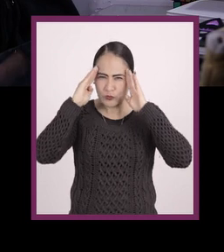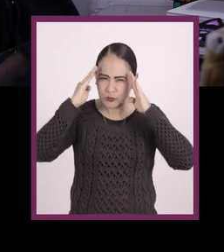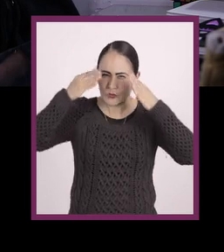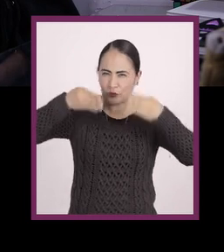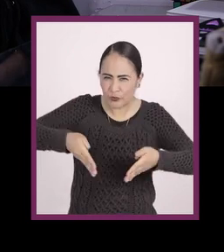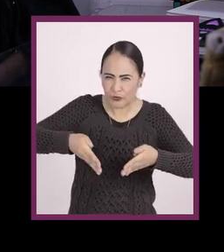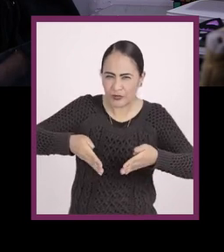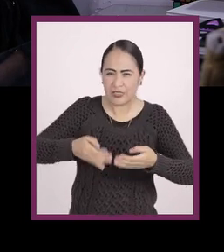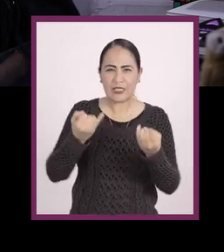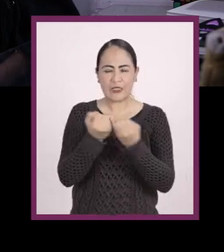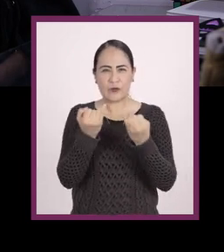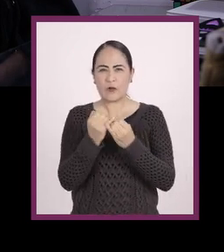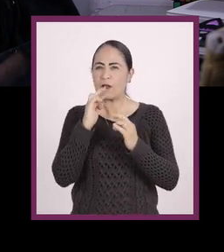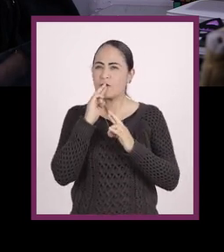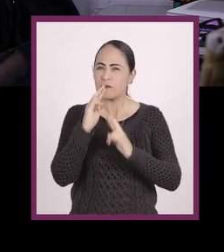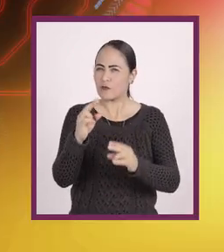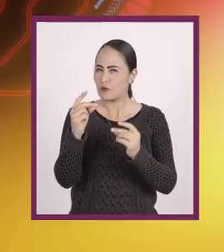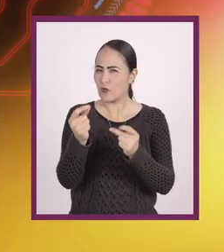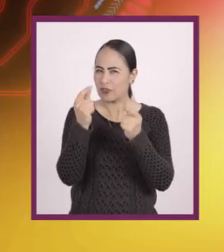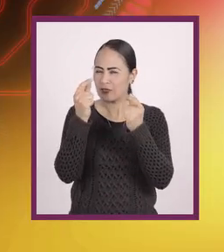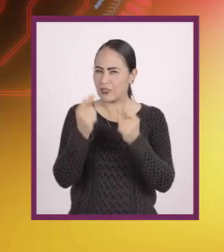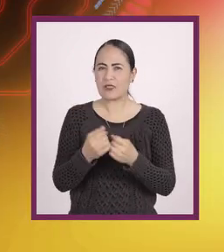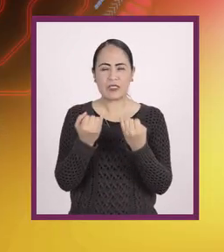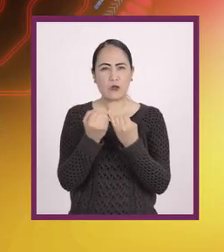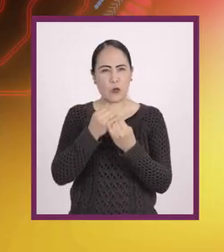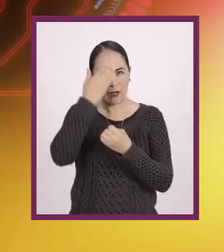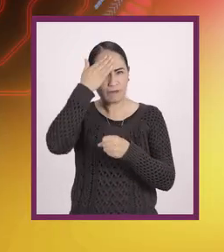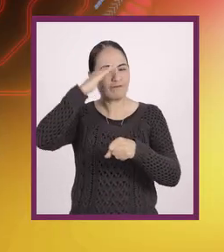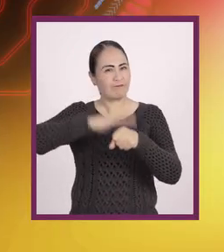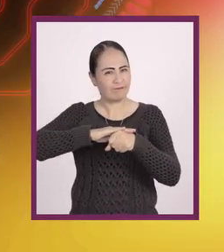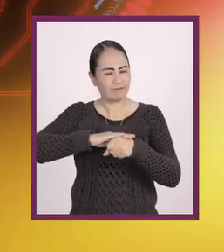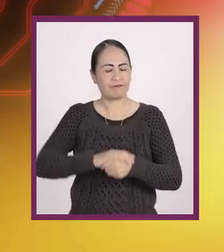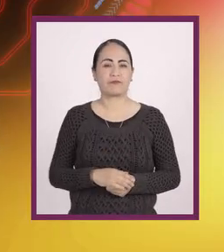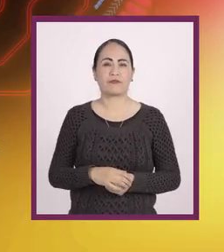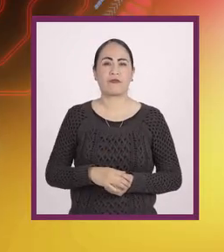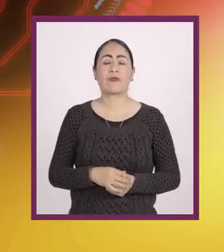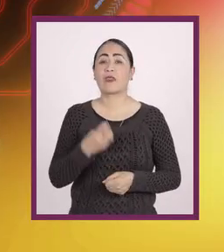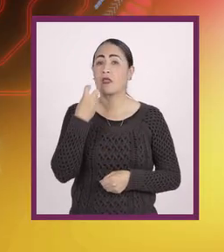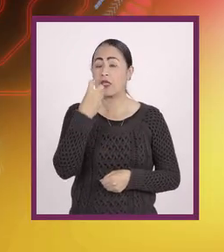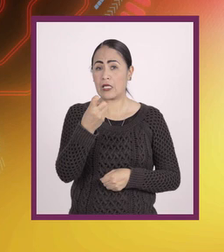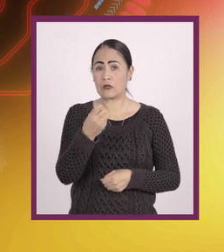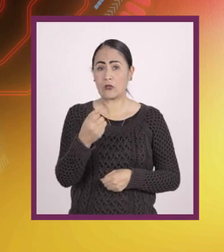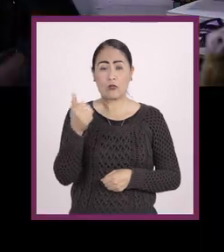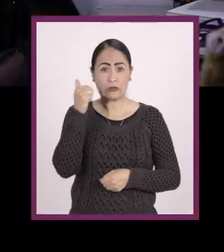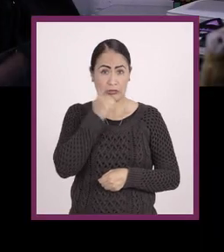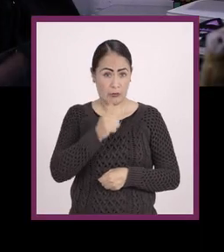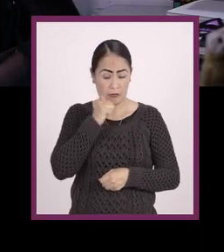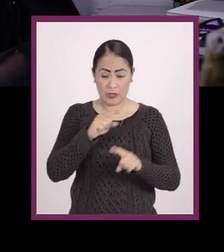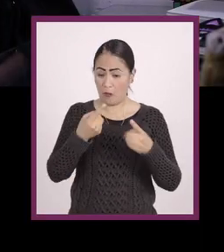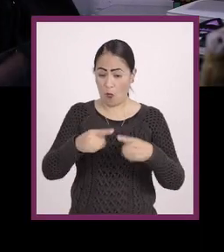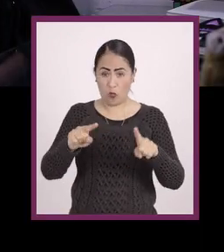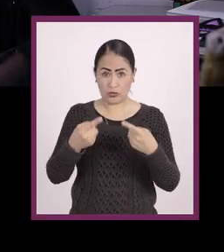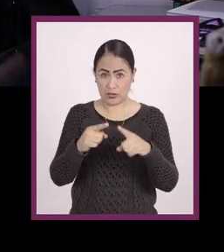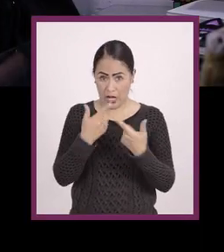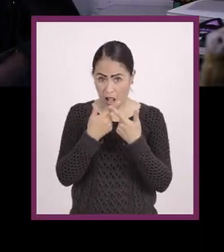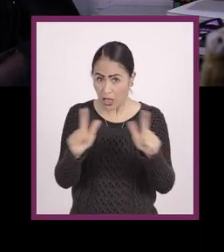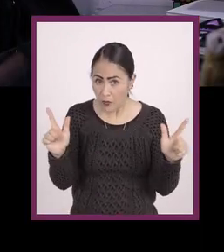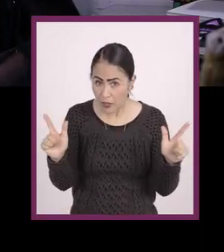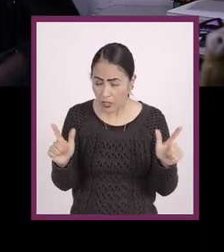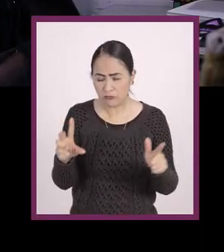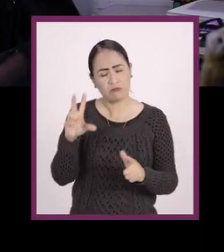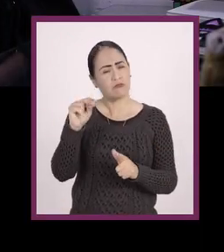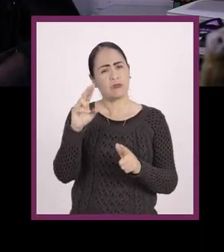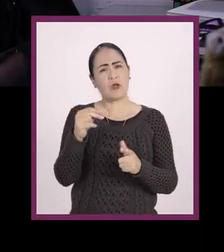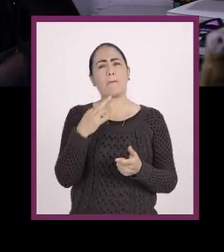hacen que mejore tu concentración tu capacidad de resolución de problemas y tu memoria aunque esto no sucede con